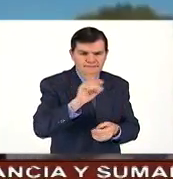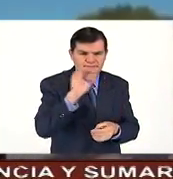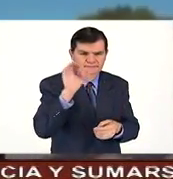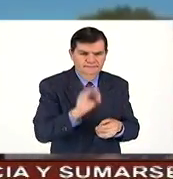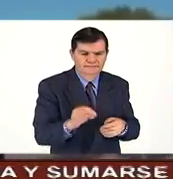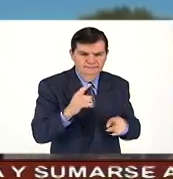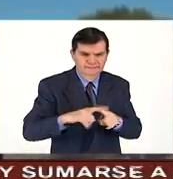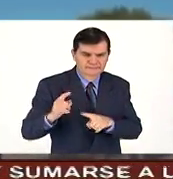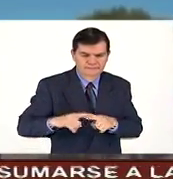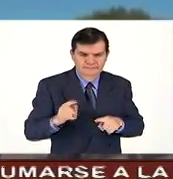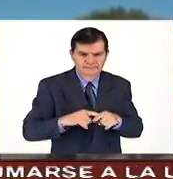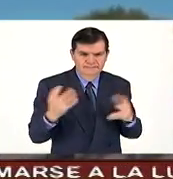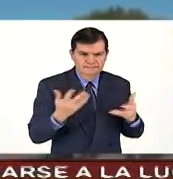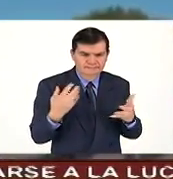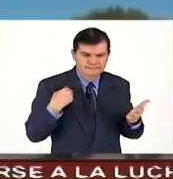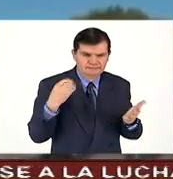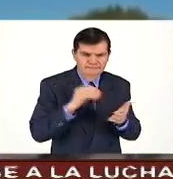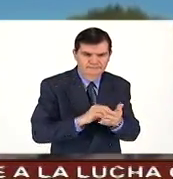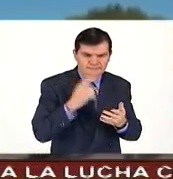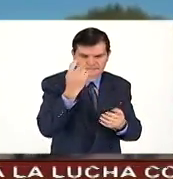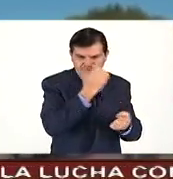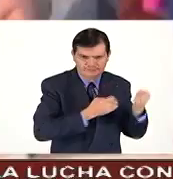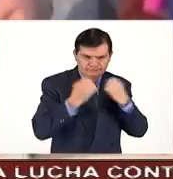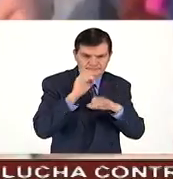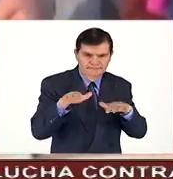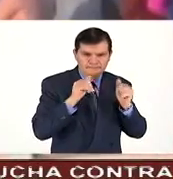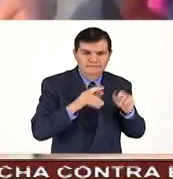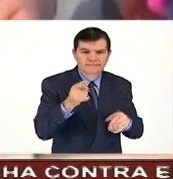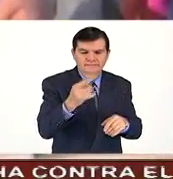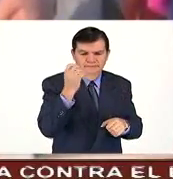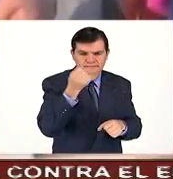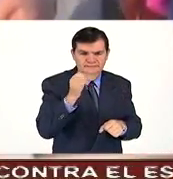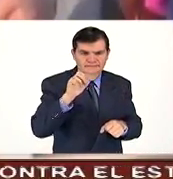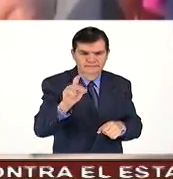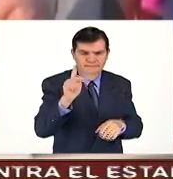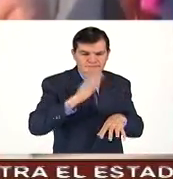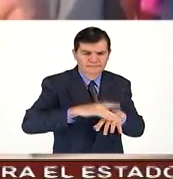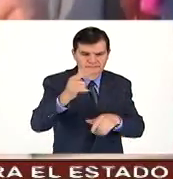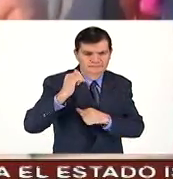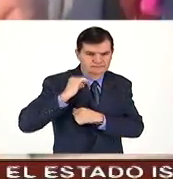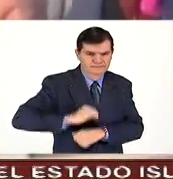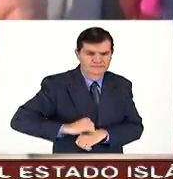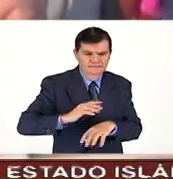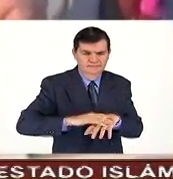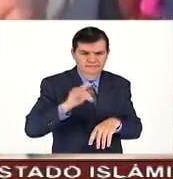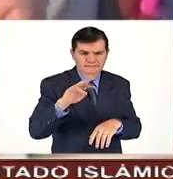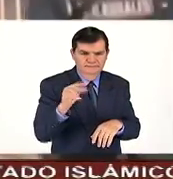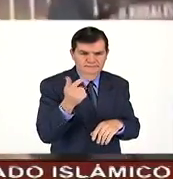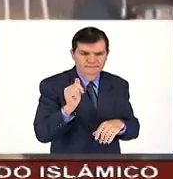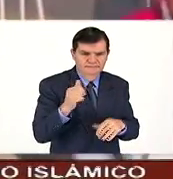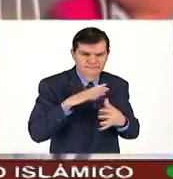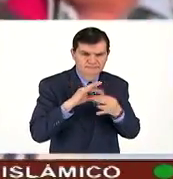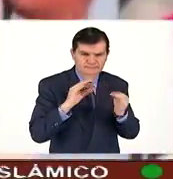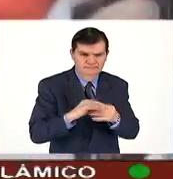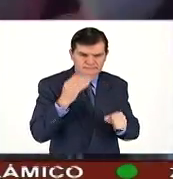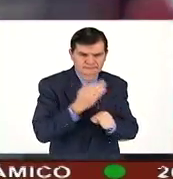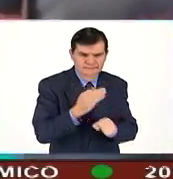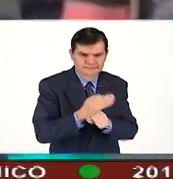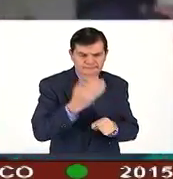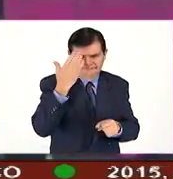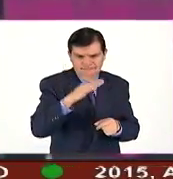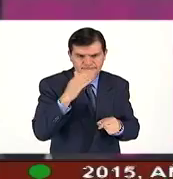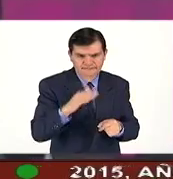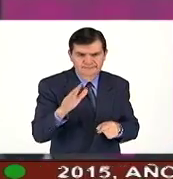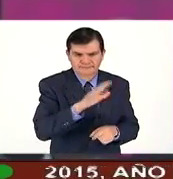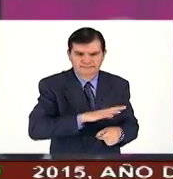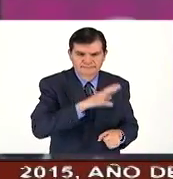de profesores abandonaran el examen. El secretario de Educación en Guerrero, José Luis González de la Vega Otero, informó que hasta el momento se sabe que